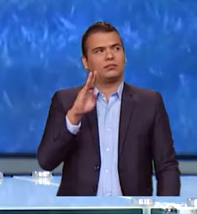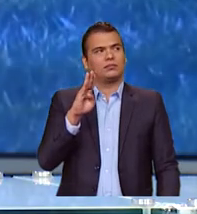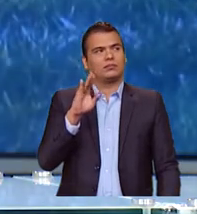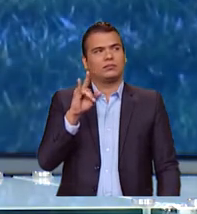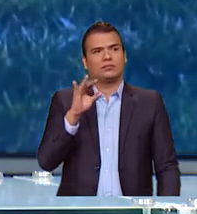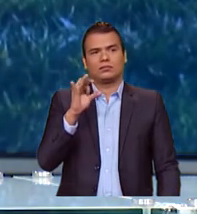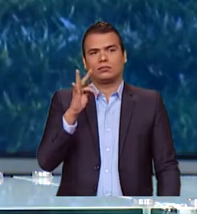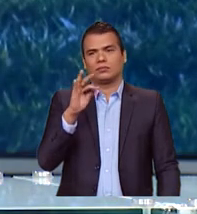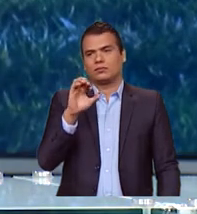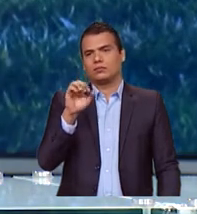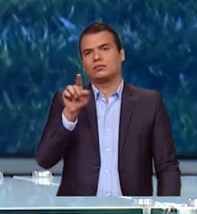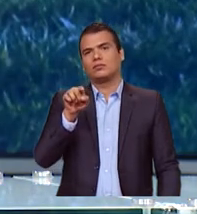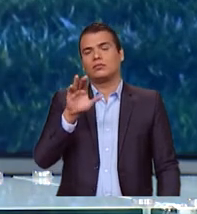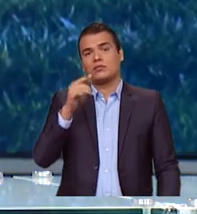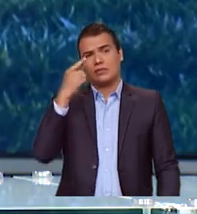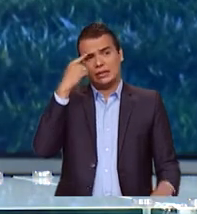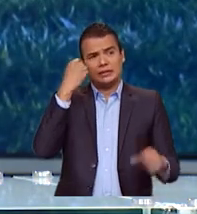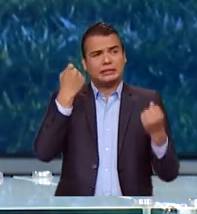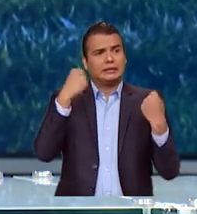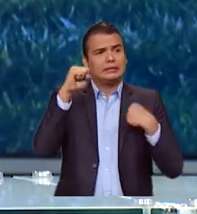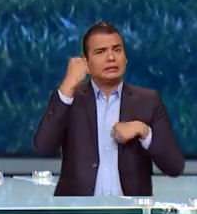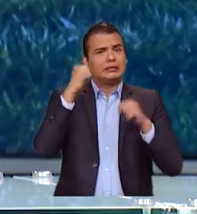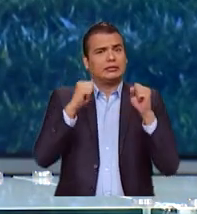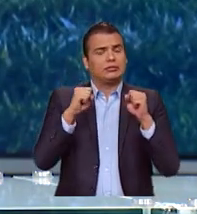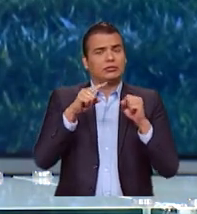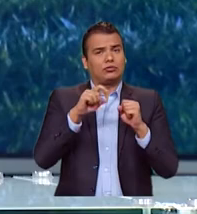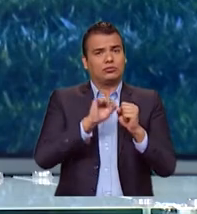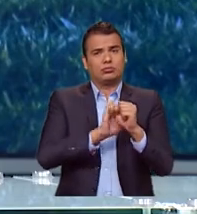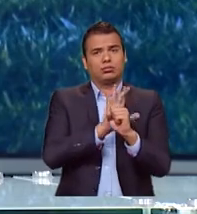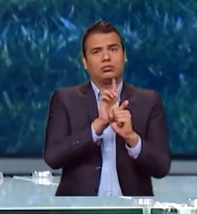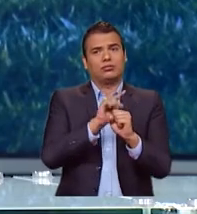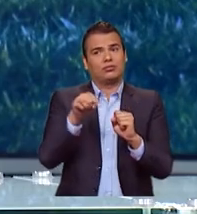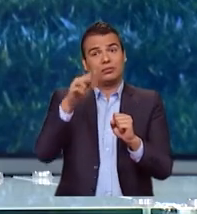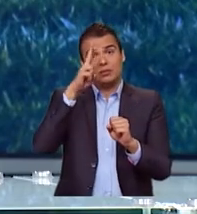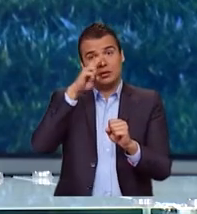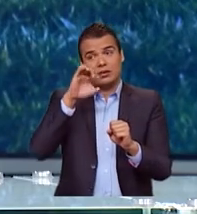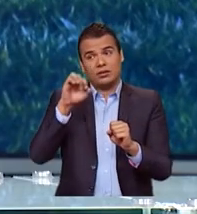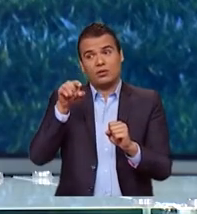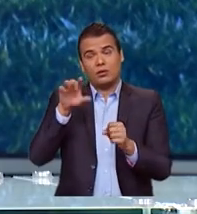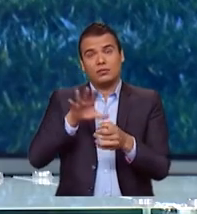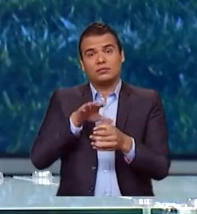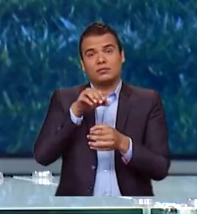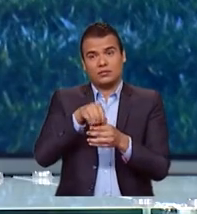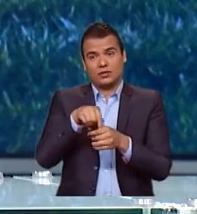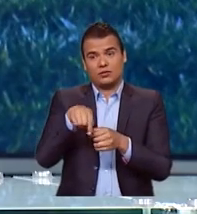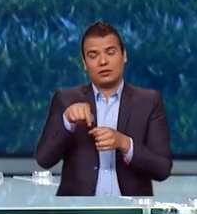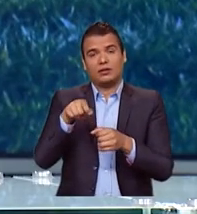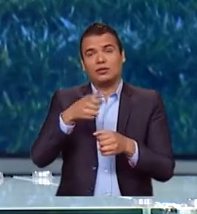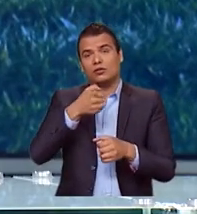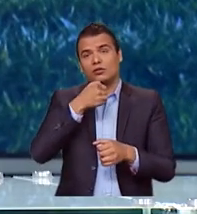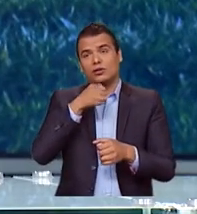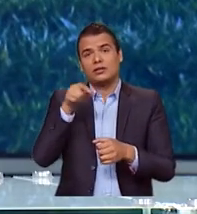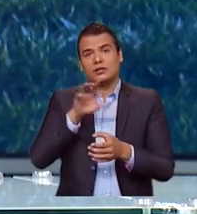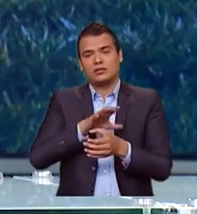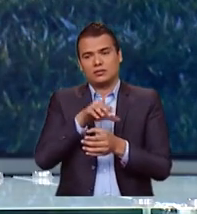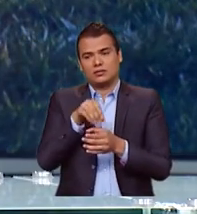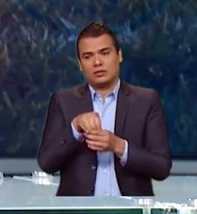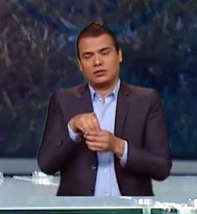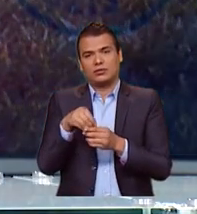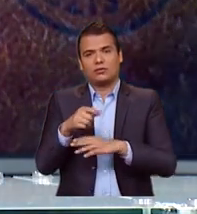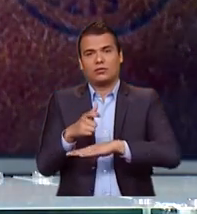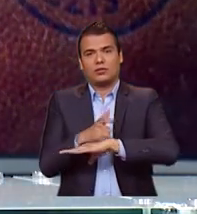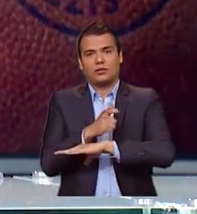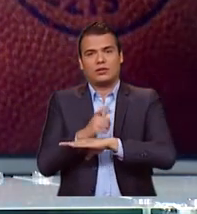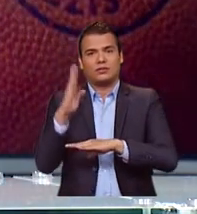el coronavirus, ¿te preocupa mucho la situación de tu hijo, a quien tuvimos aquí en nuestro noticiero y está viviendo en un estadio en